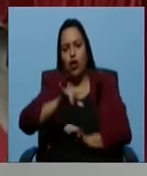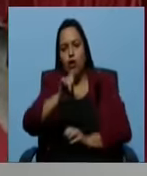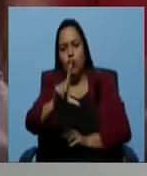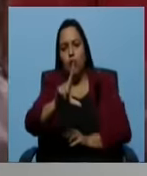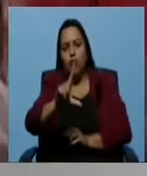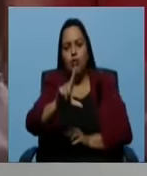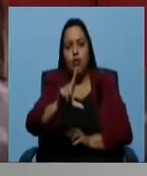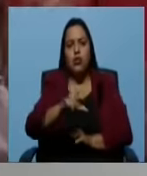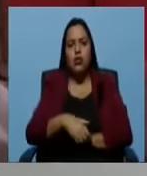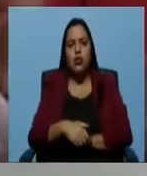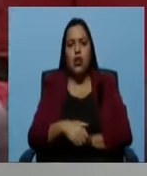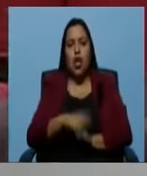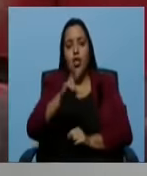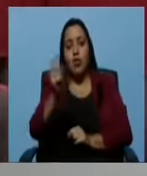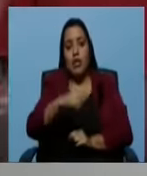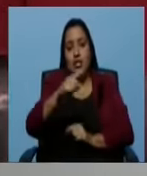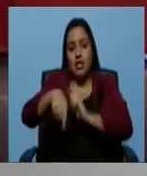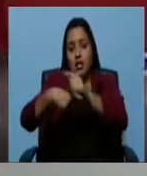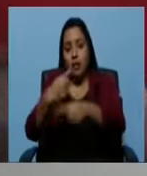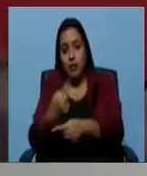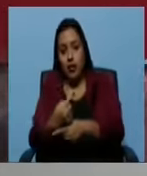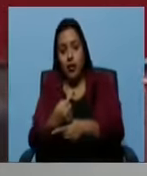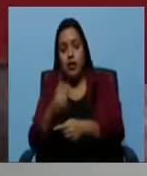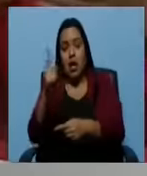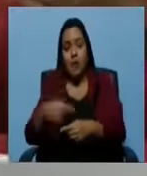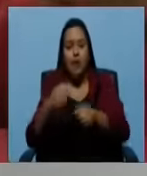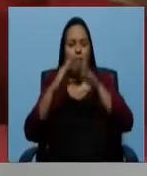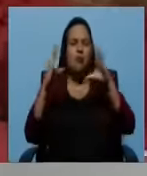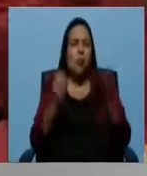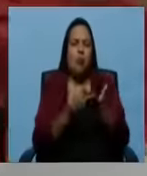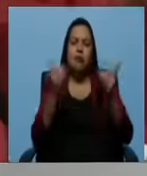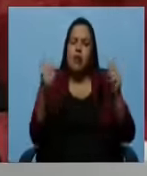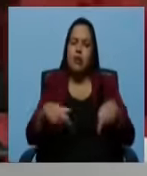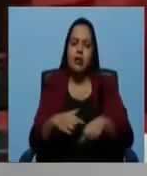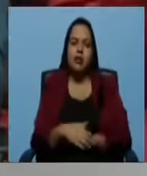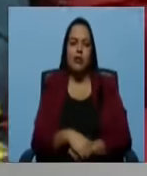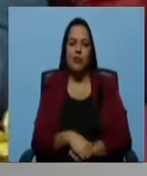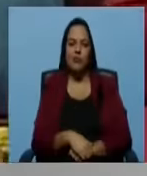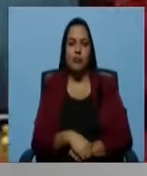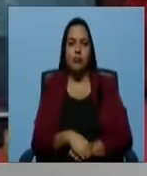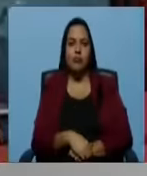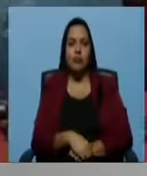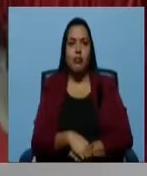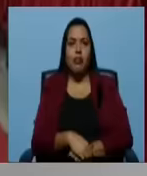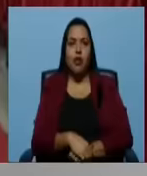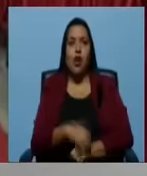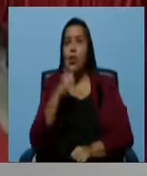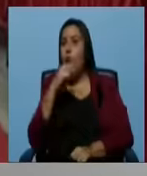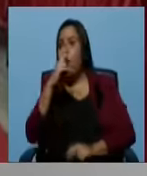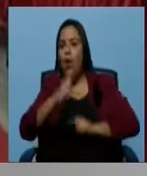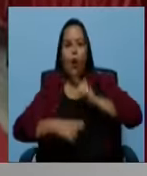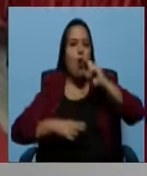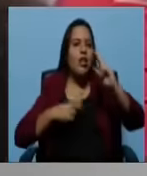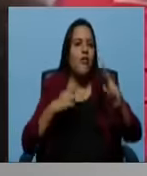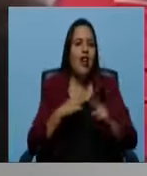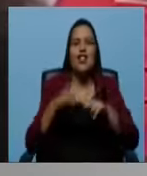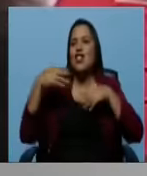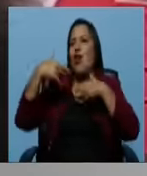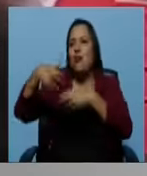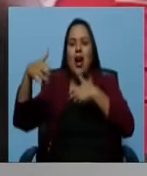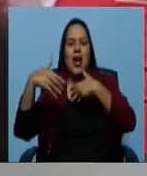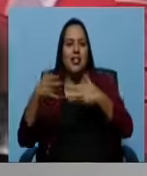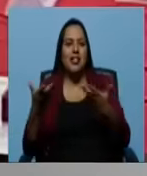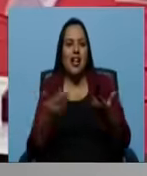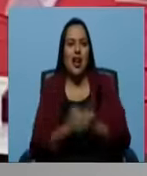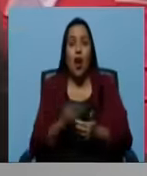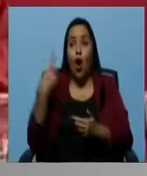2 meses de esa gran victoria, y en el mundo también, en el mundo también. No llegamos al universo, no llegamos